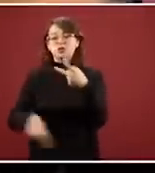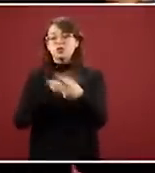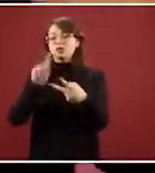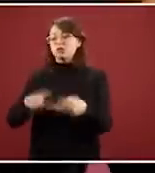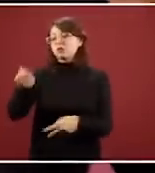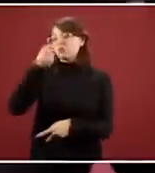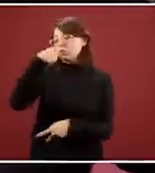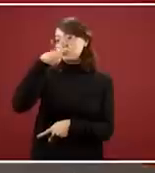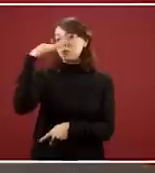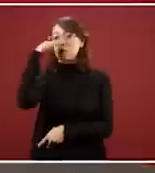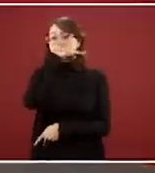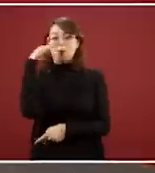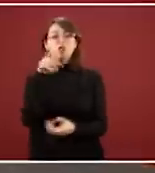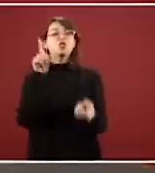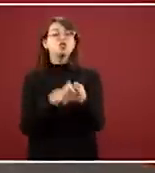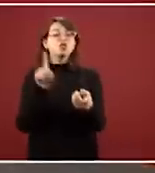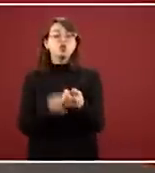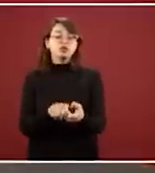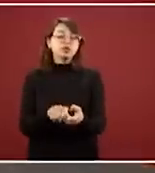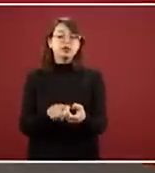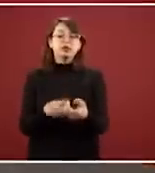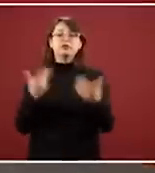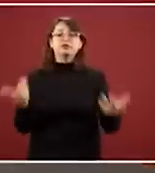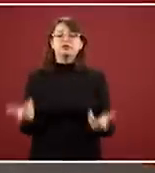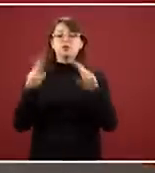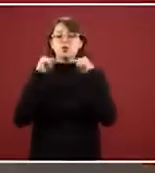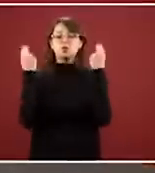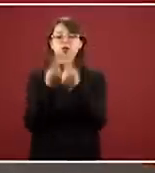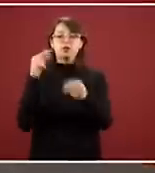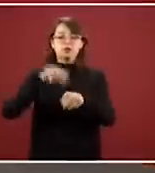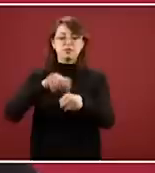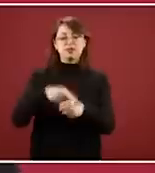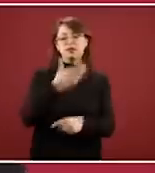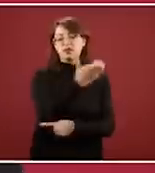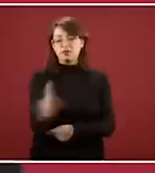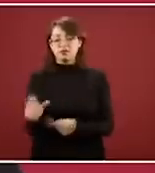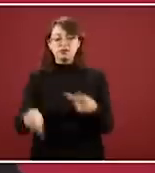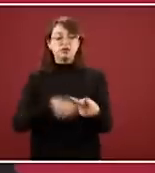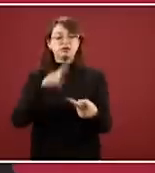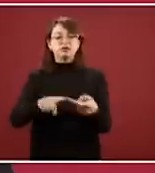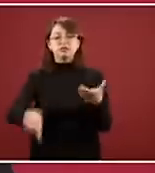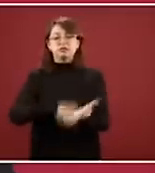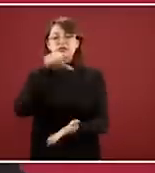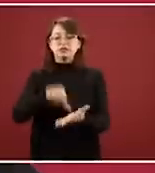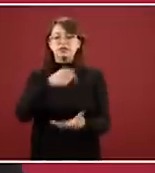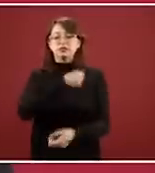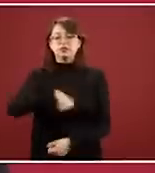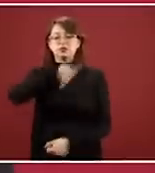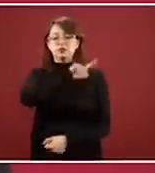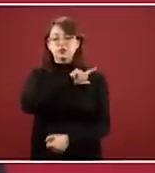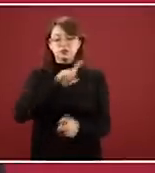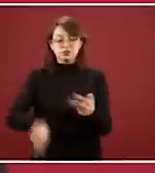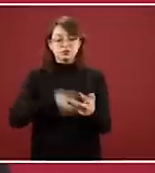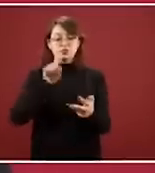¿En dónde? En las unidades médicas rurales, en los centros de salud, en los